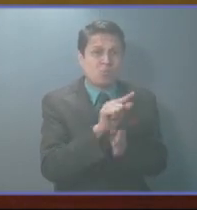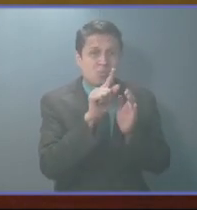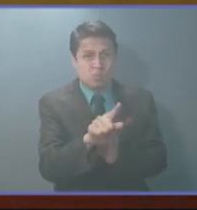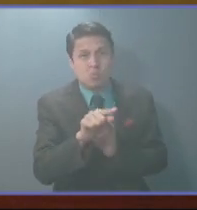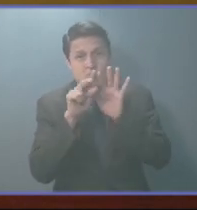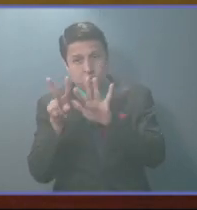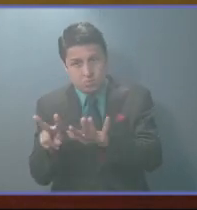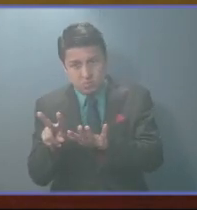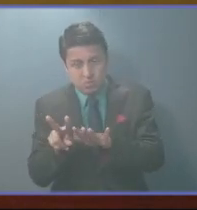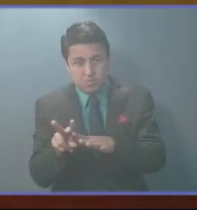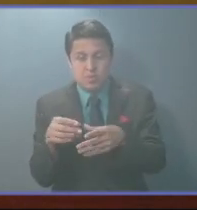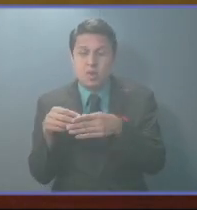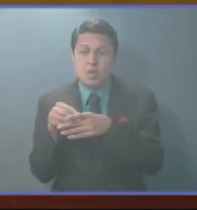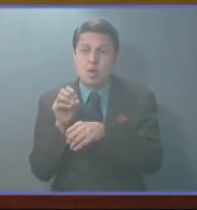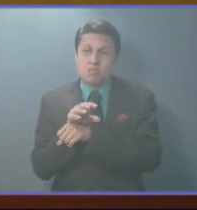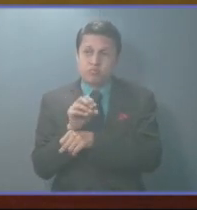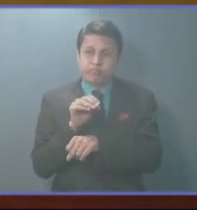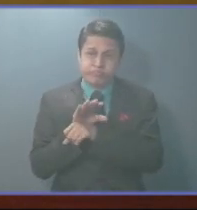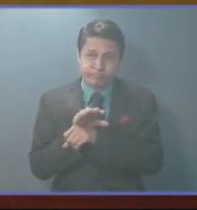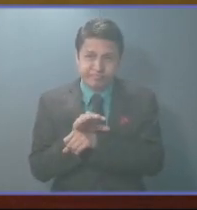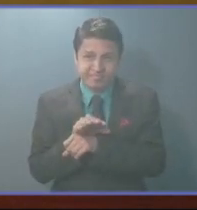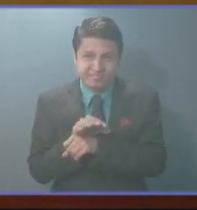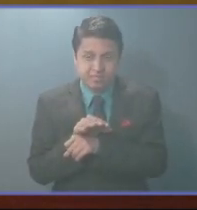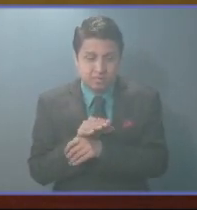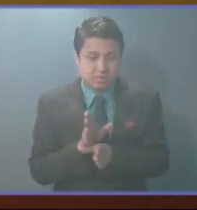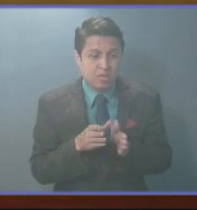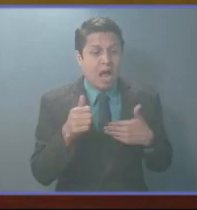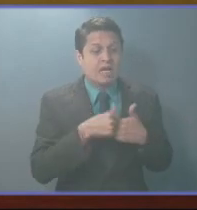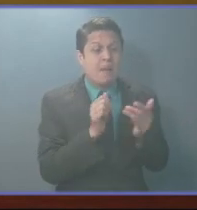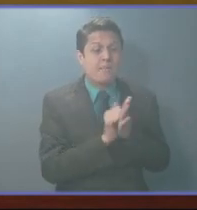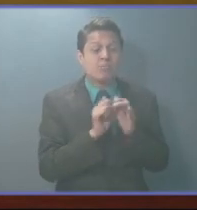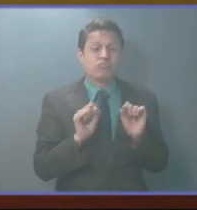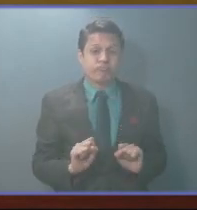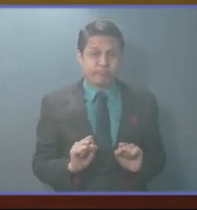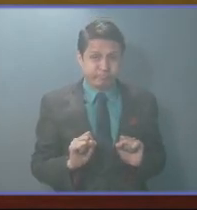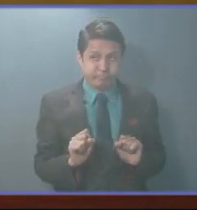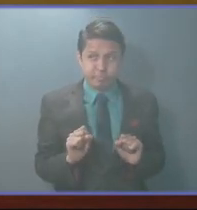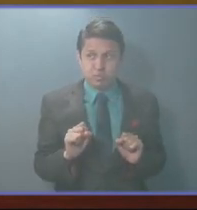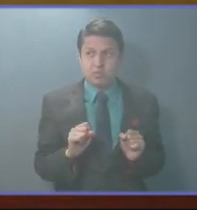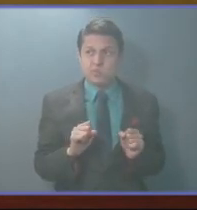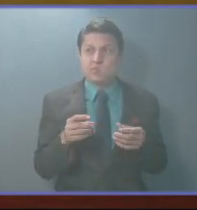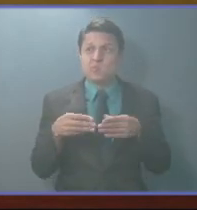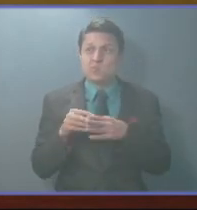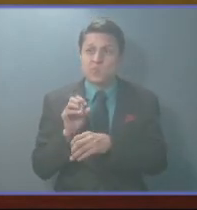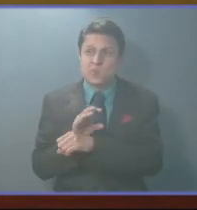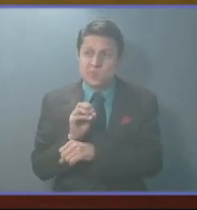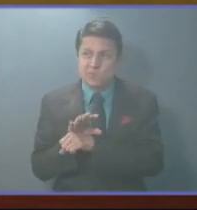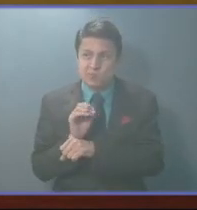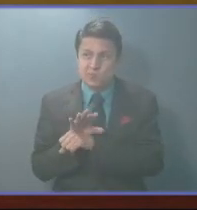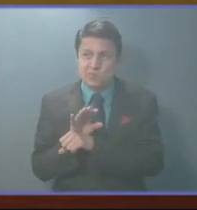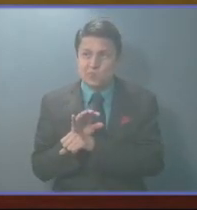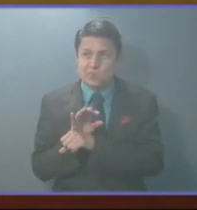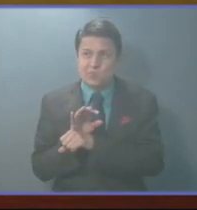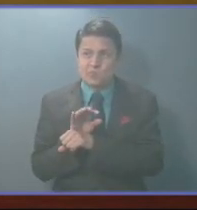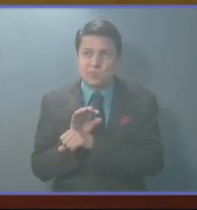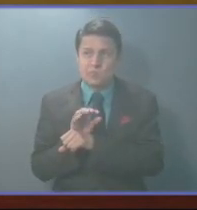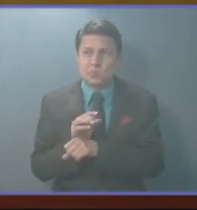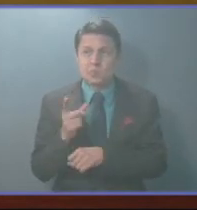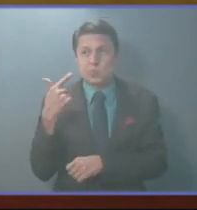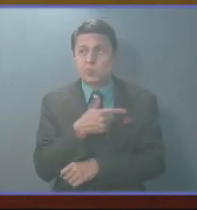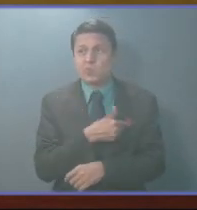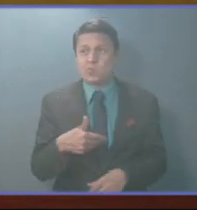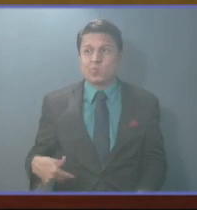117. Recomendación de destitución. La Asamblea podrá recomendar a la Presidencia de